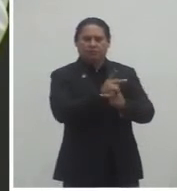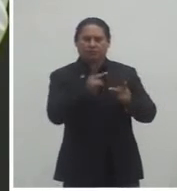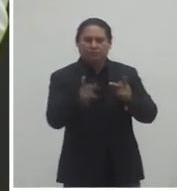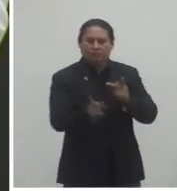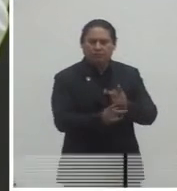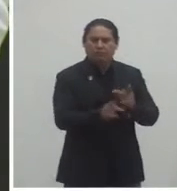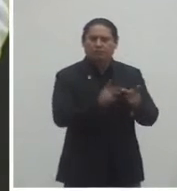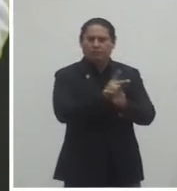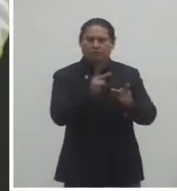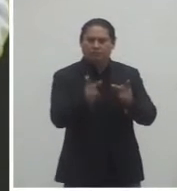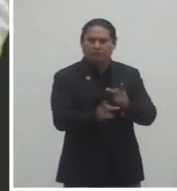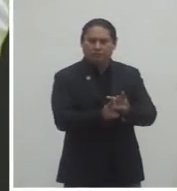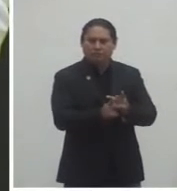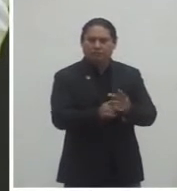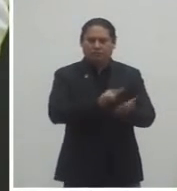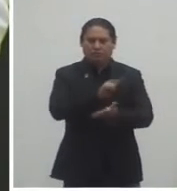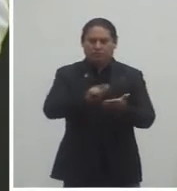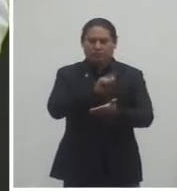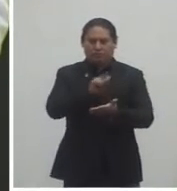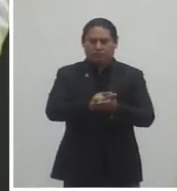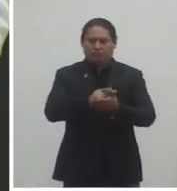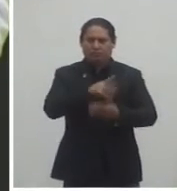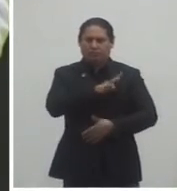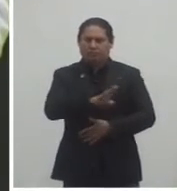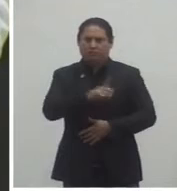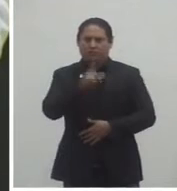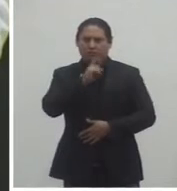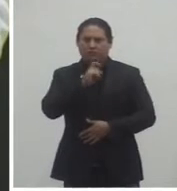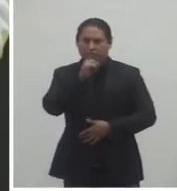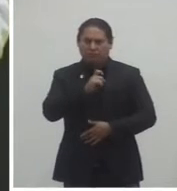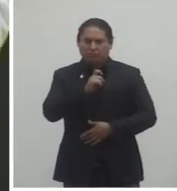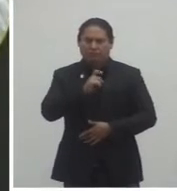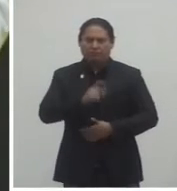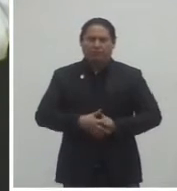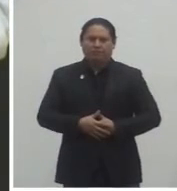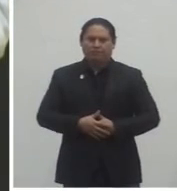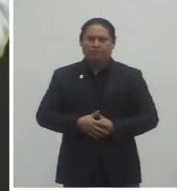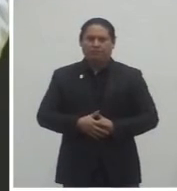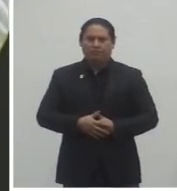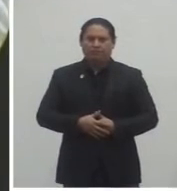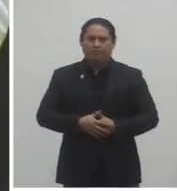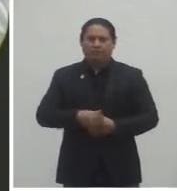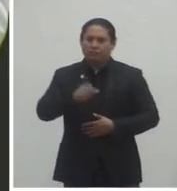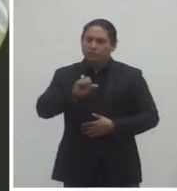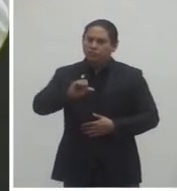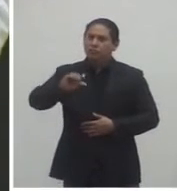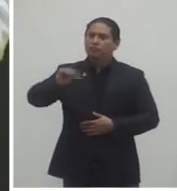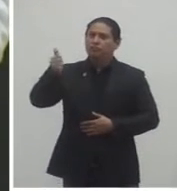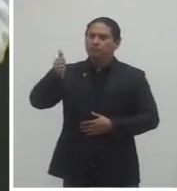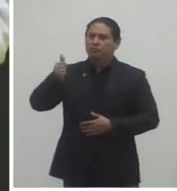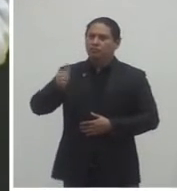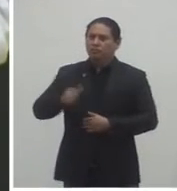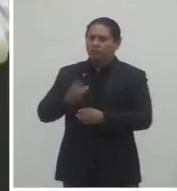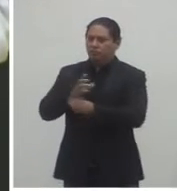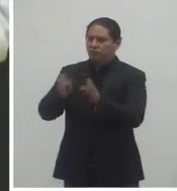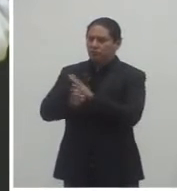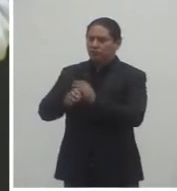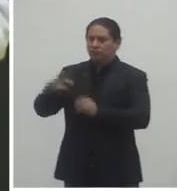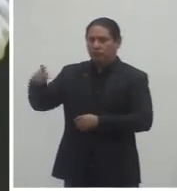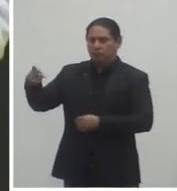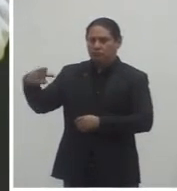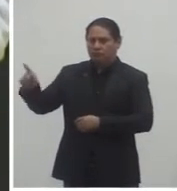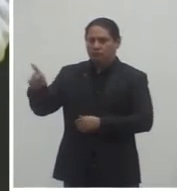de aguas, la Ley General de Aguas, por otras prioridades que ha tenido